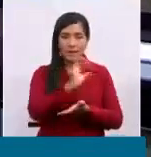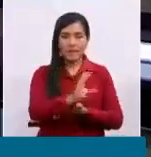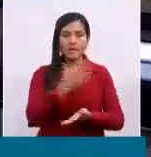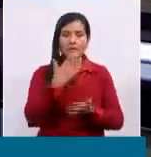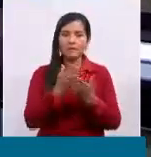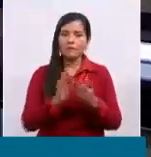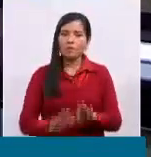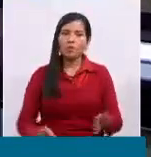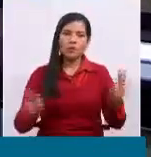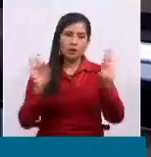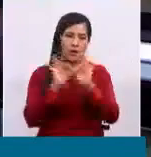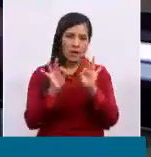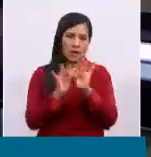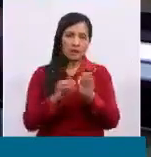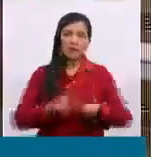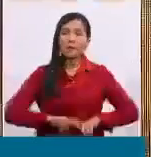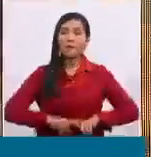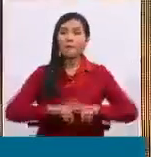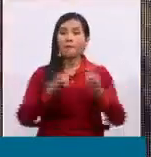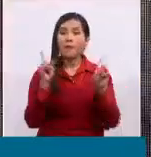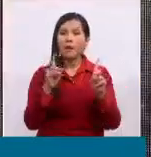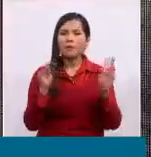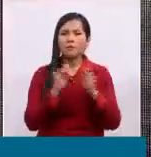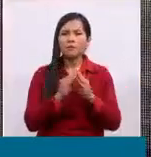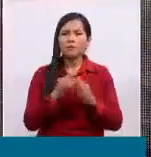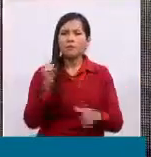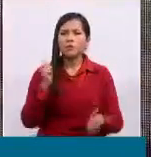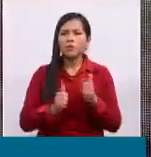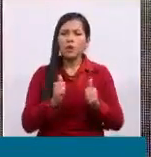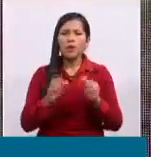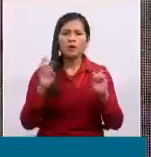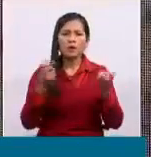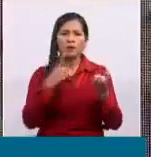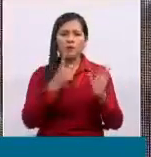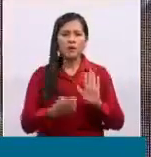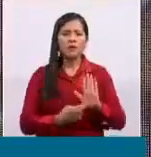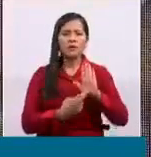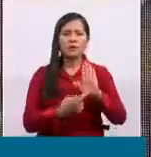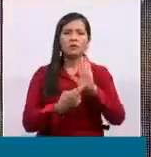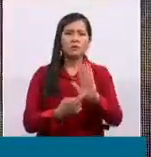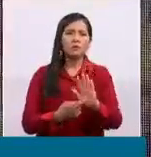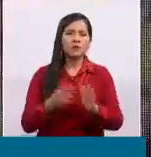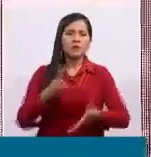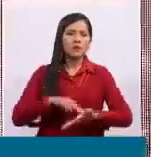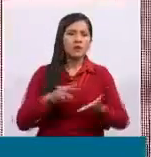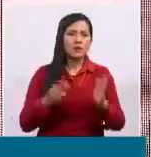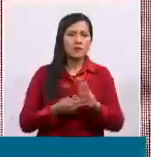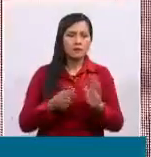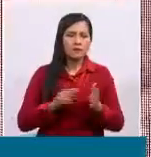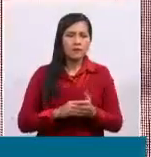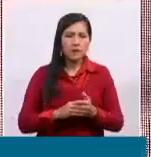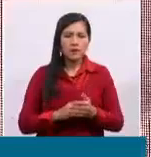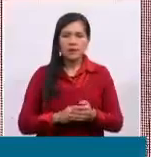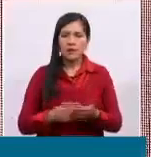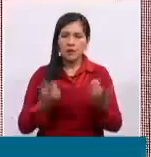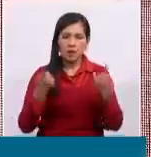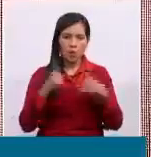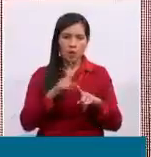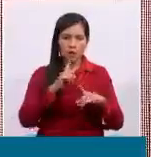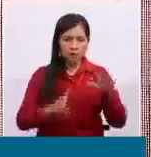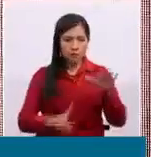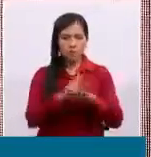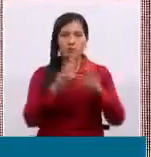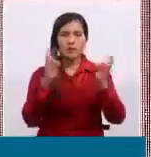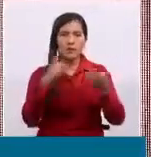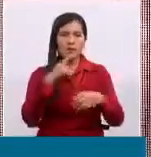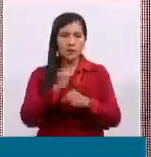muy importante, pero ¿qué va a representar en cuanto a la generación de empleos